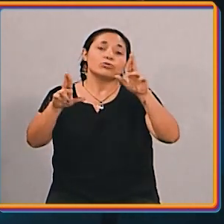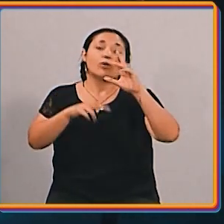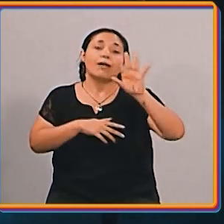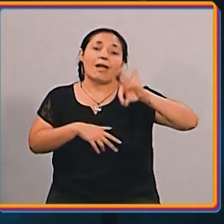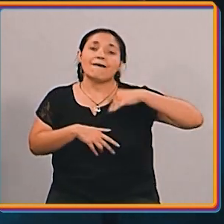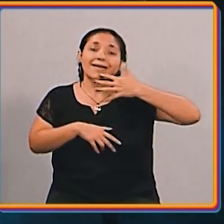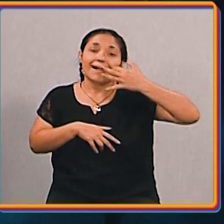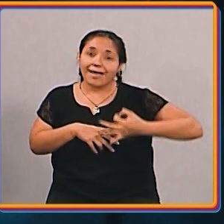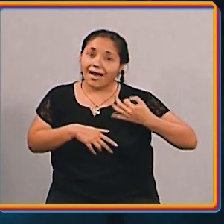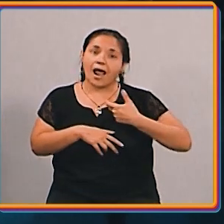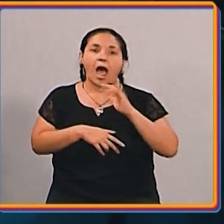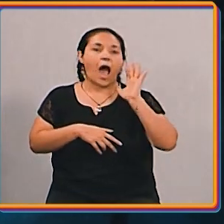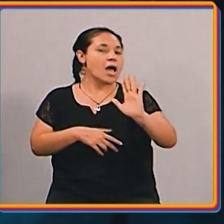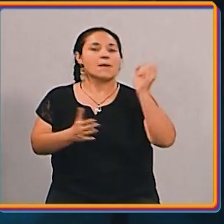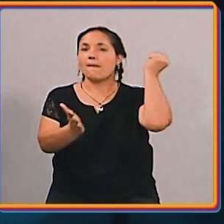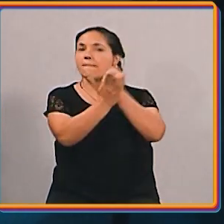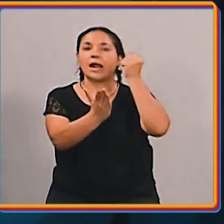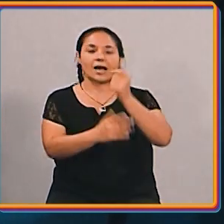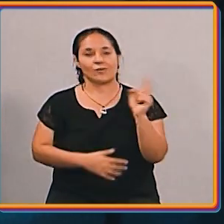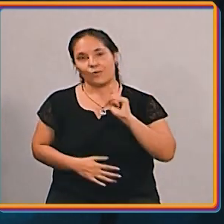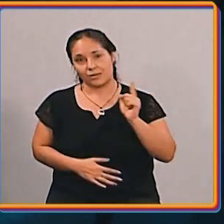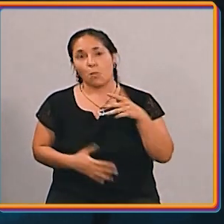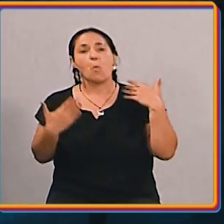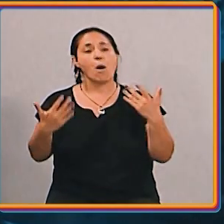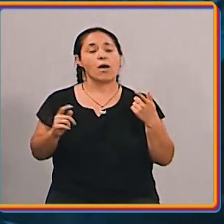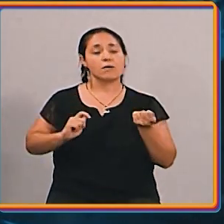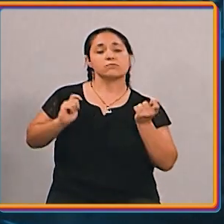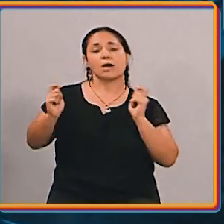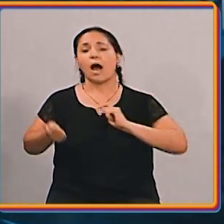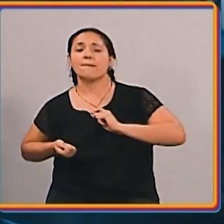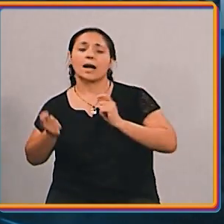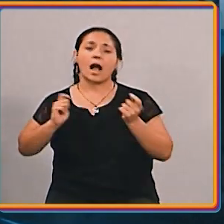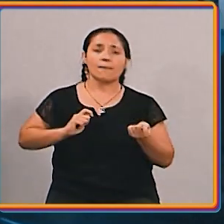en la vida real, estos roles no están marcados a fuego, lo